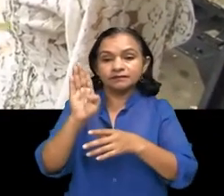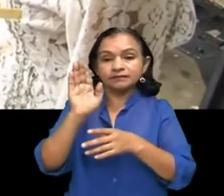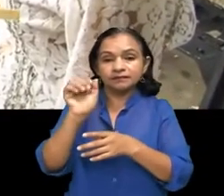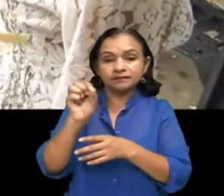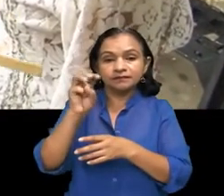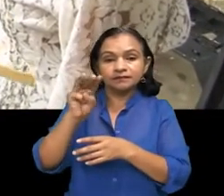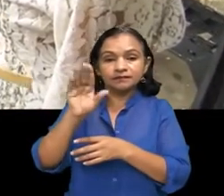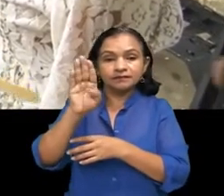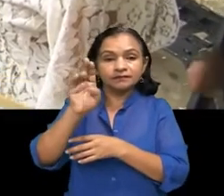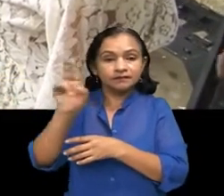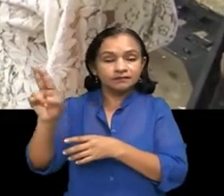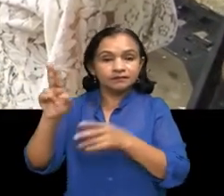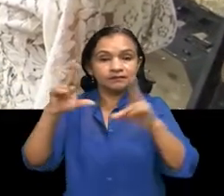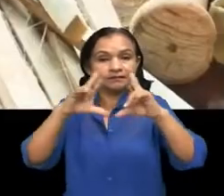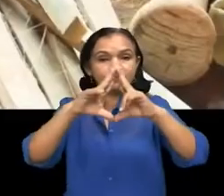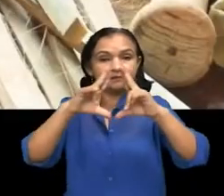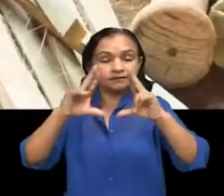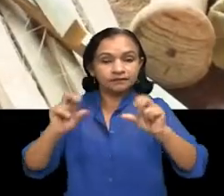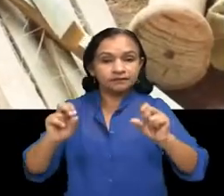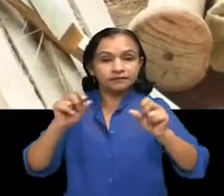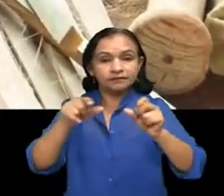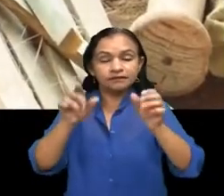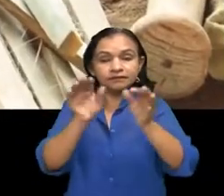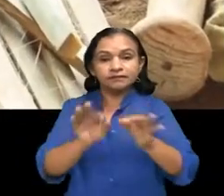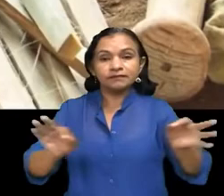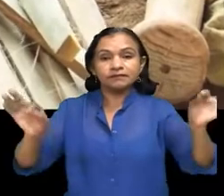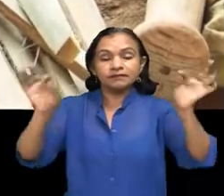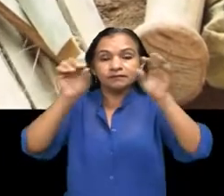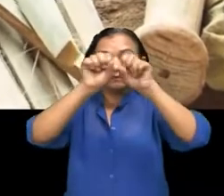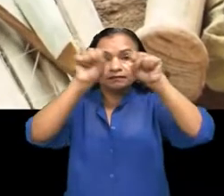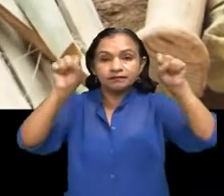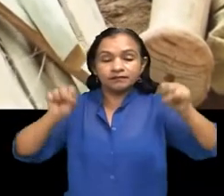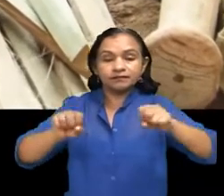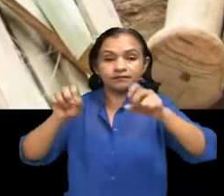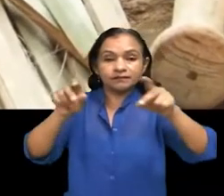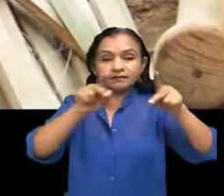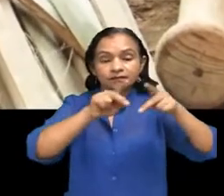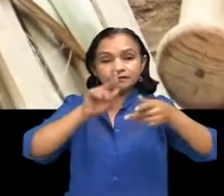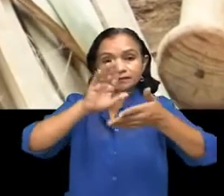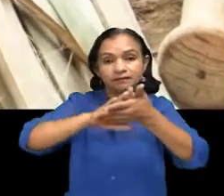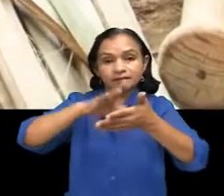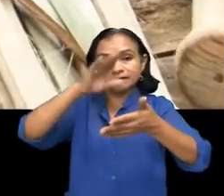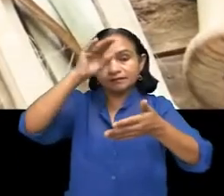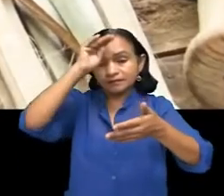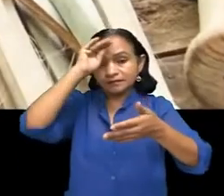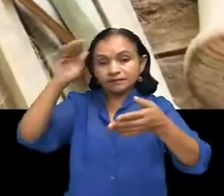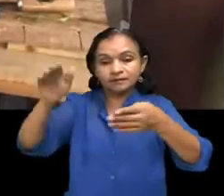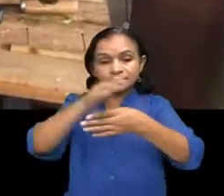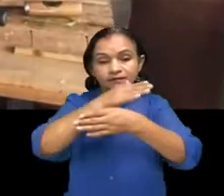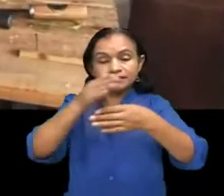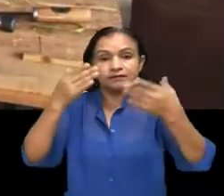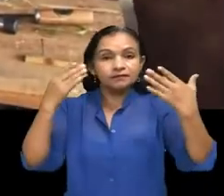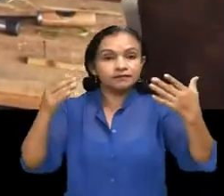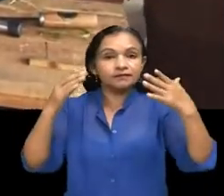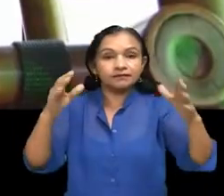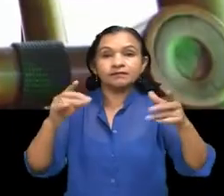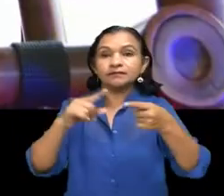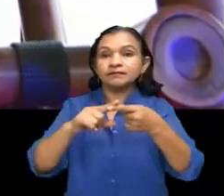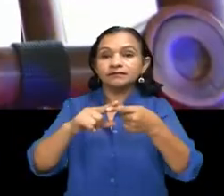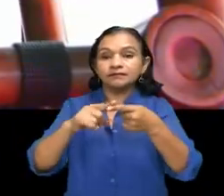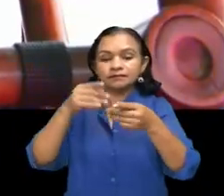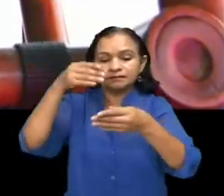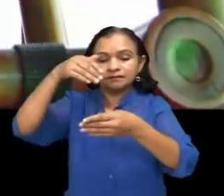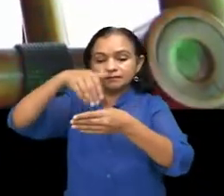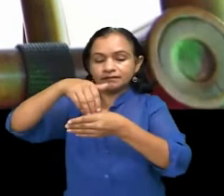Nicaragua. A través de ese importante taller, los artesanos aprenden a elaborar diversos productos, como